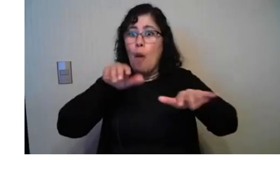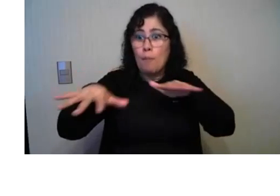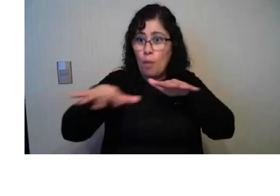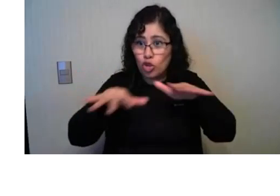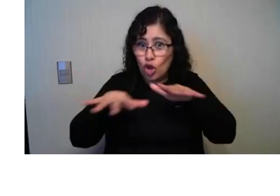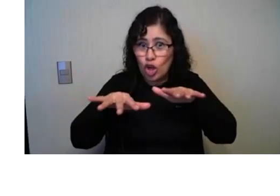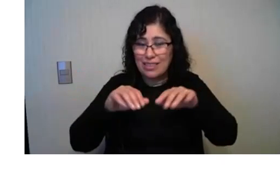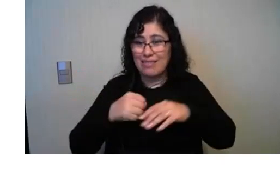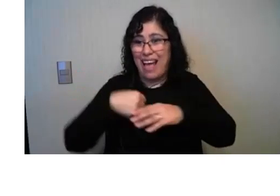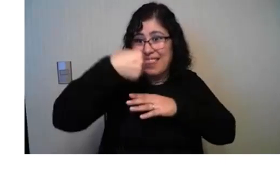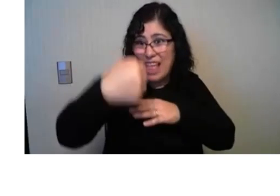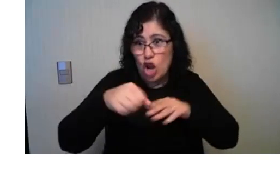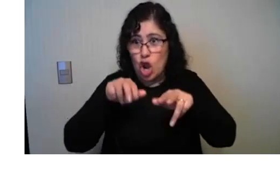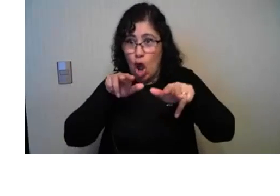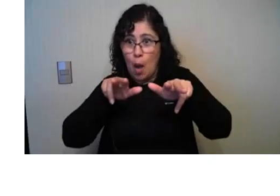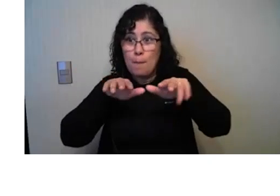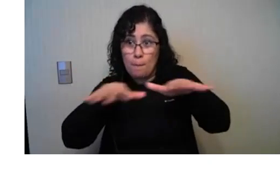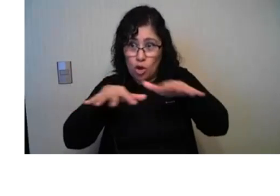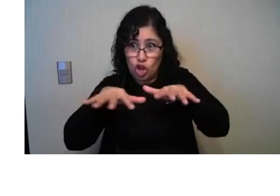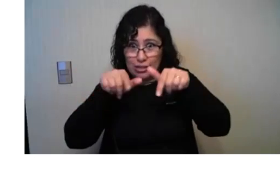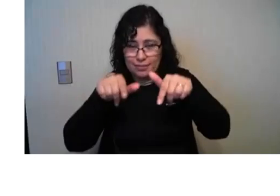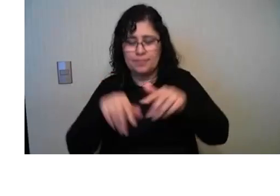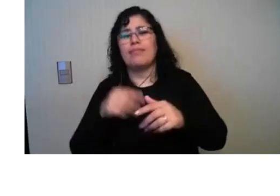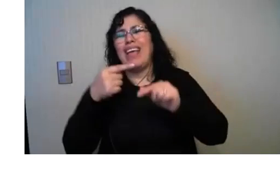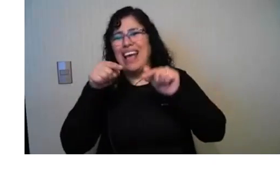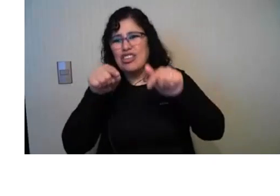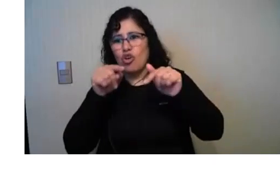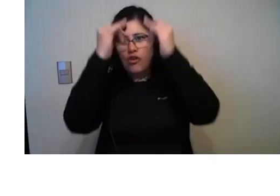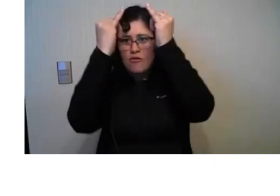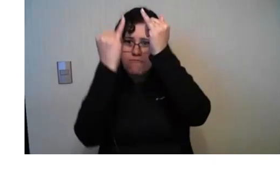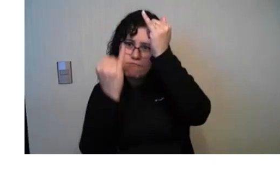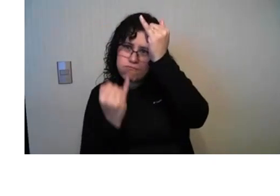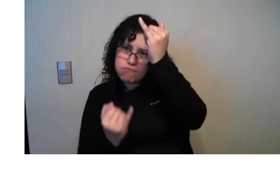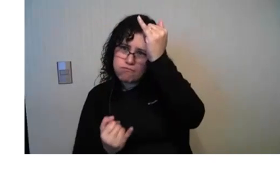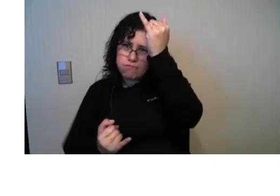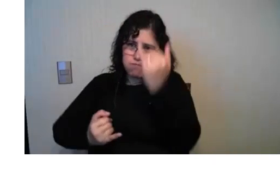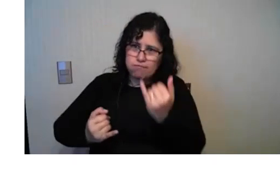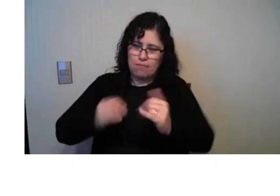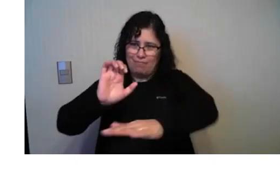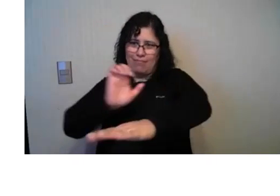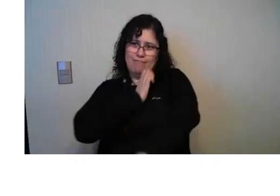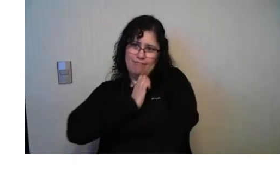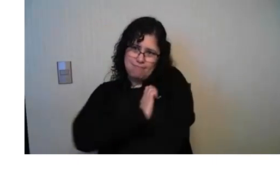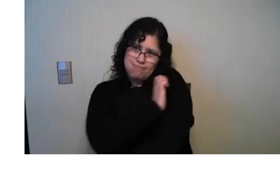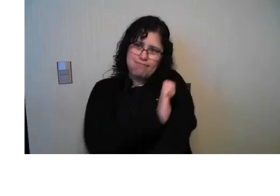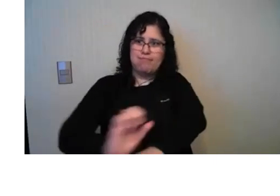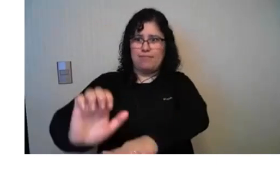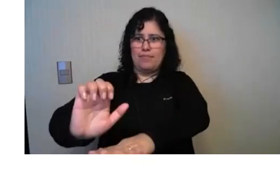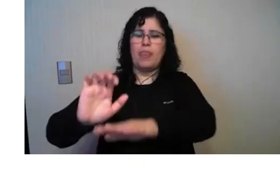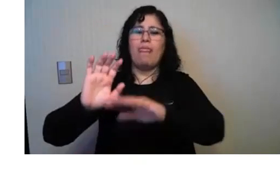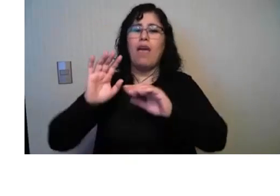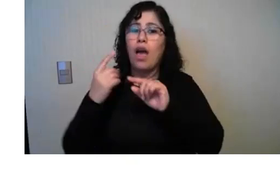son descendentes. Es el componente eferente. Y tenemos dos tipos de